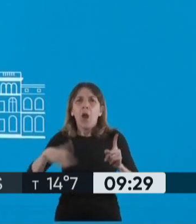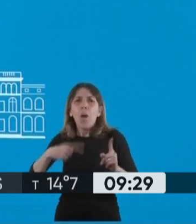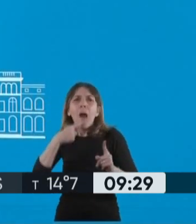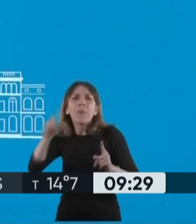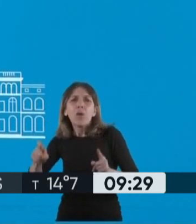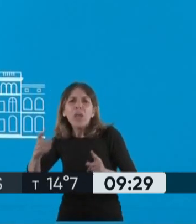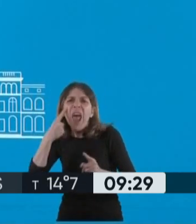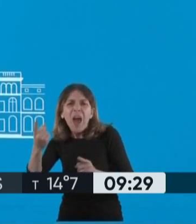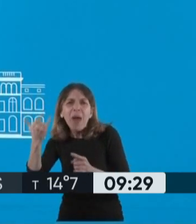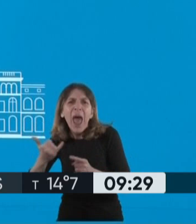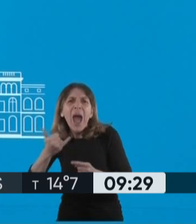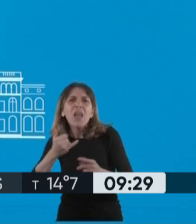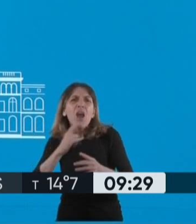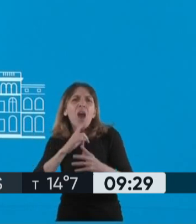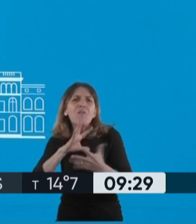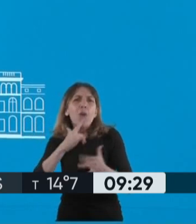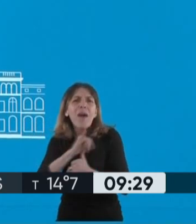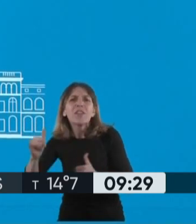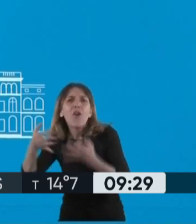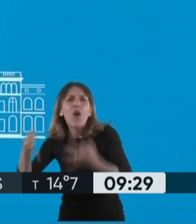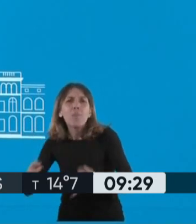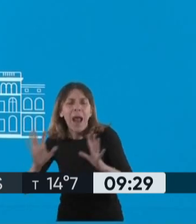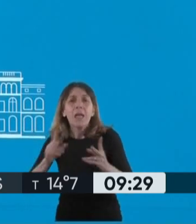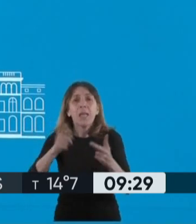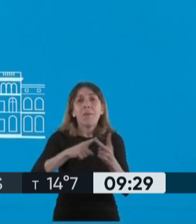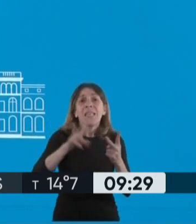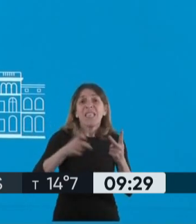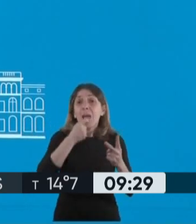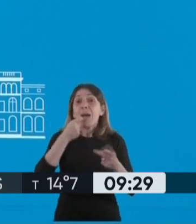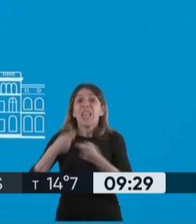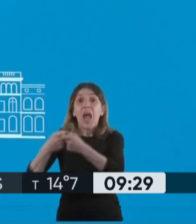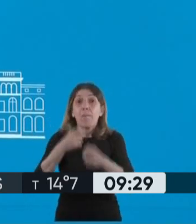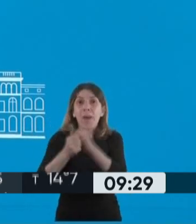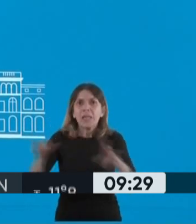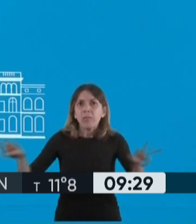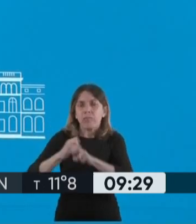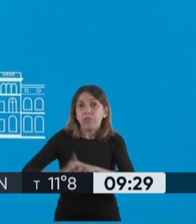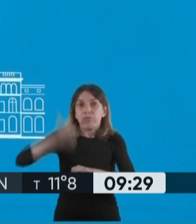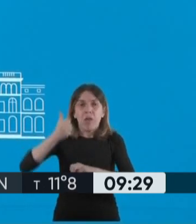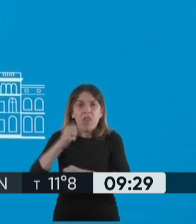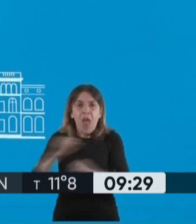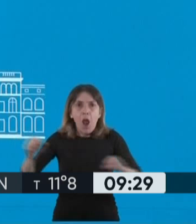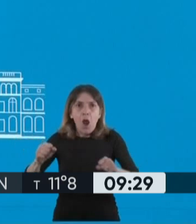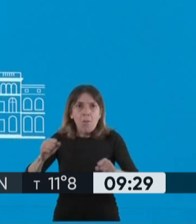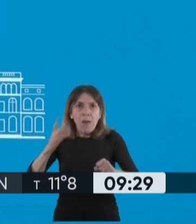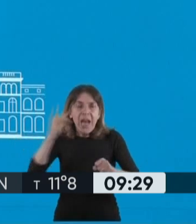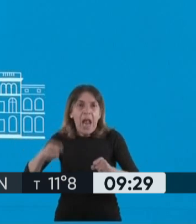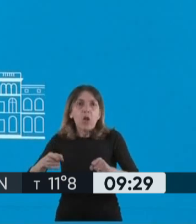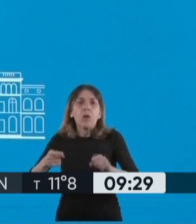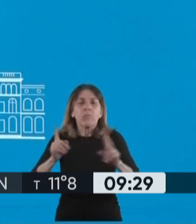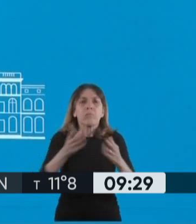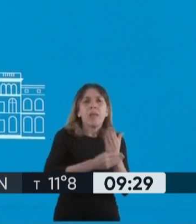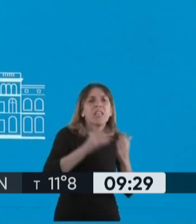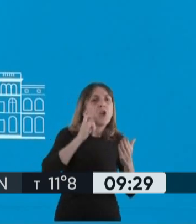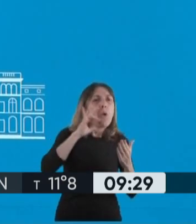alguna comunicación formal y le aviso. Con respecto al proyecto de la renta inesperada, lo que el gobierno entiende, lo que el ministro Guzmán expuso,